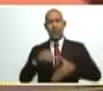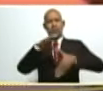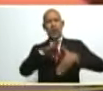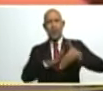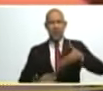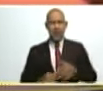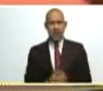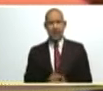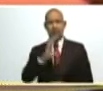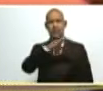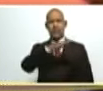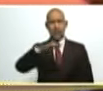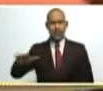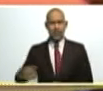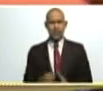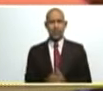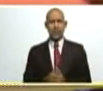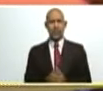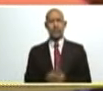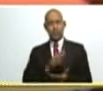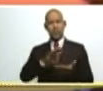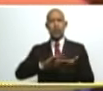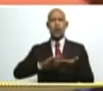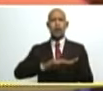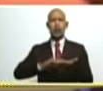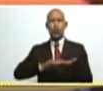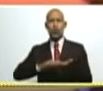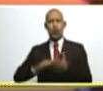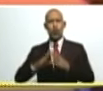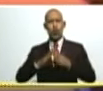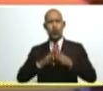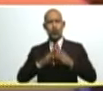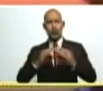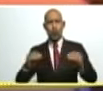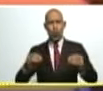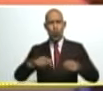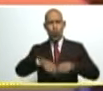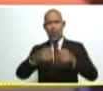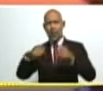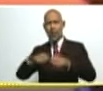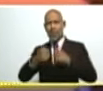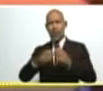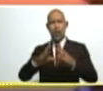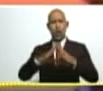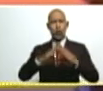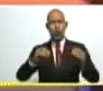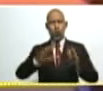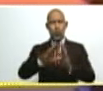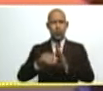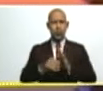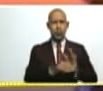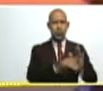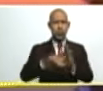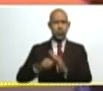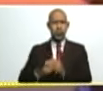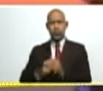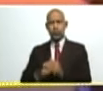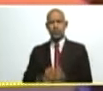haya una reparación ejemplar por todo el daño y todo el saqueo que fuimos víctimas